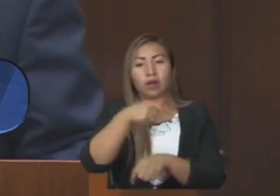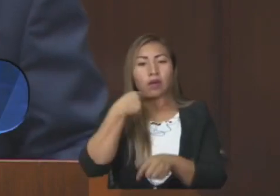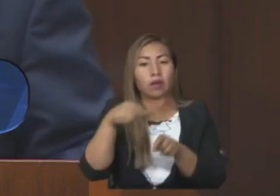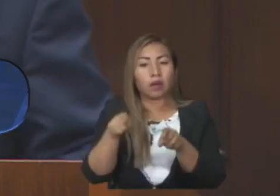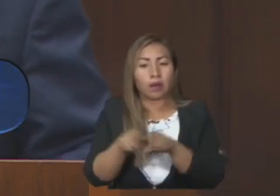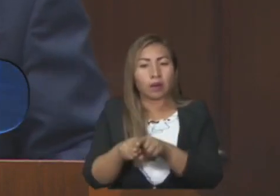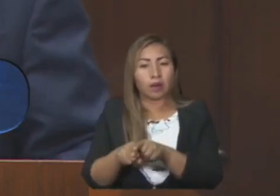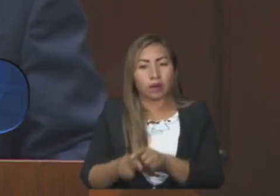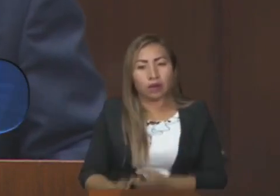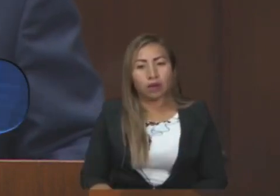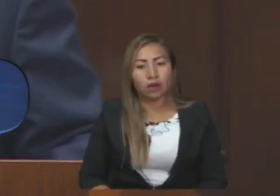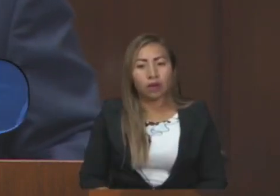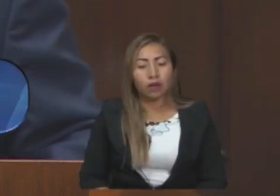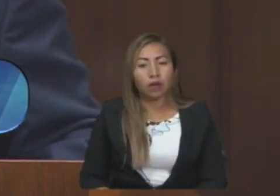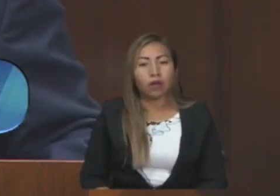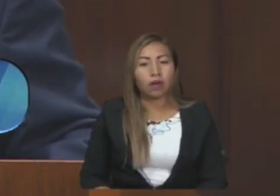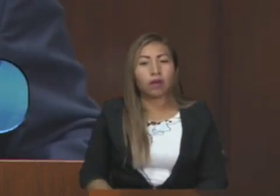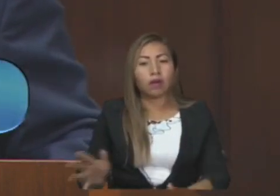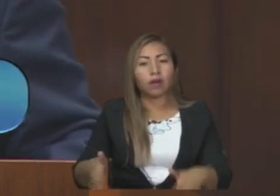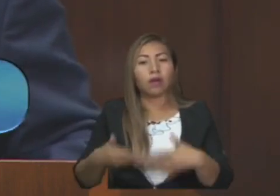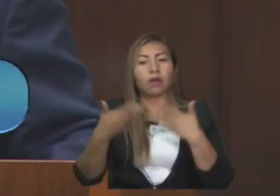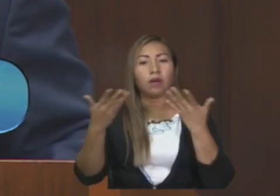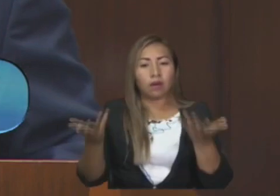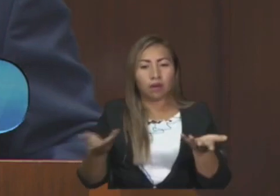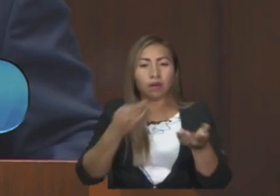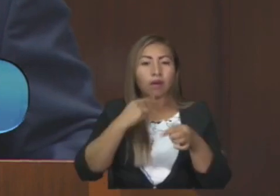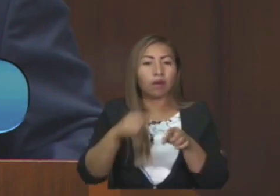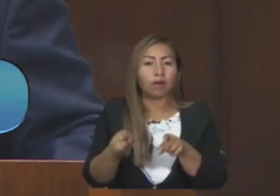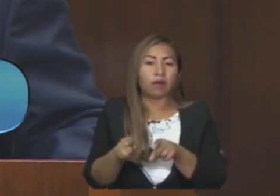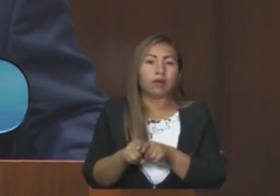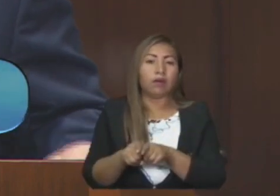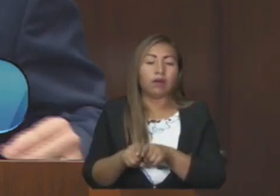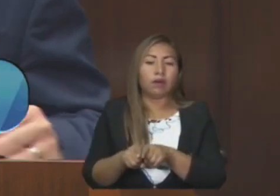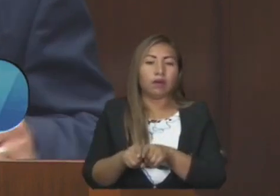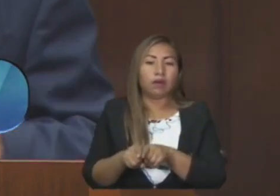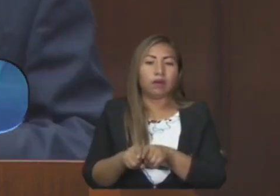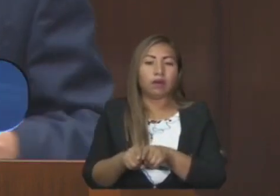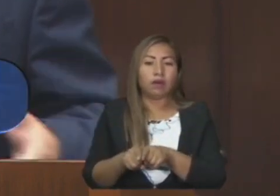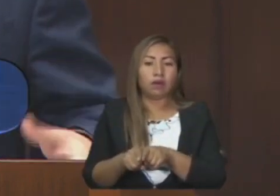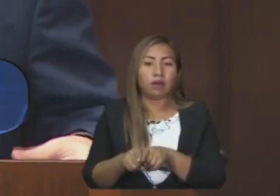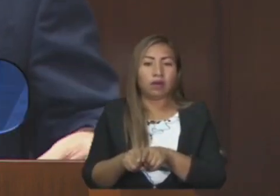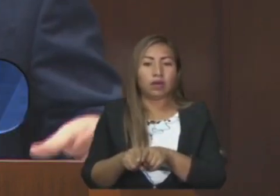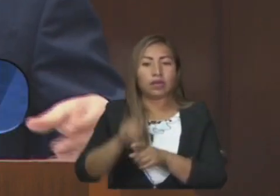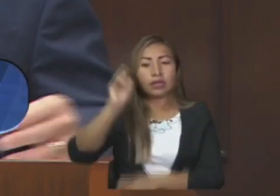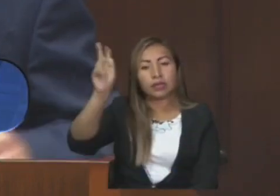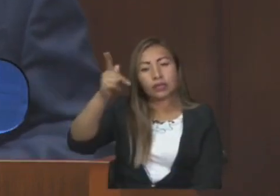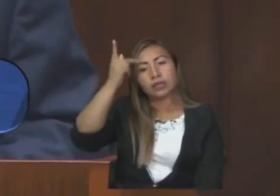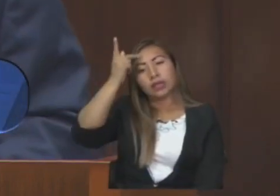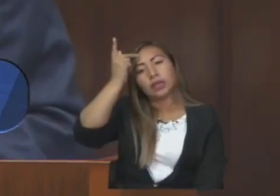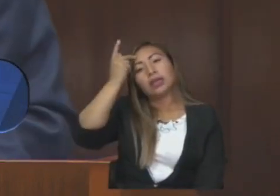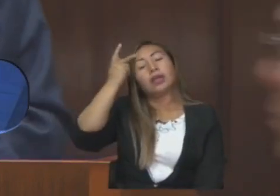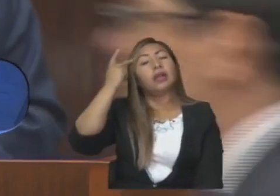público, tales como el ordenamiento del territorio y la elaboración de políticas, estrategias,